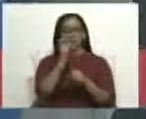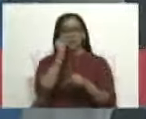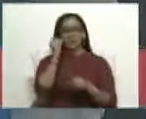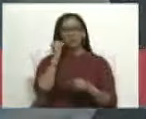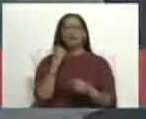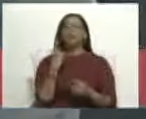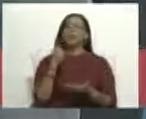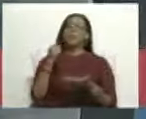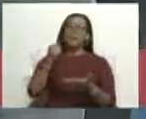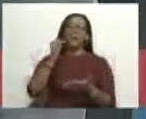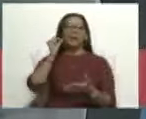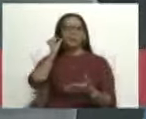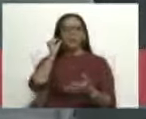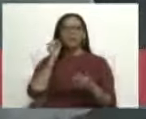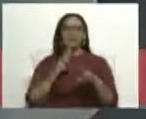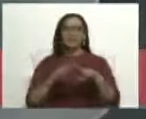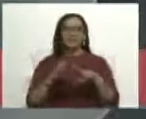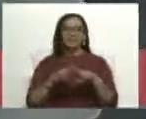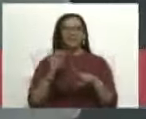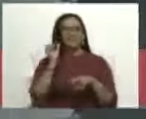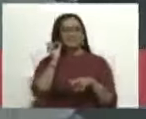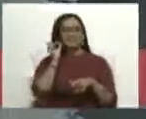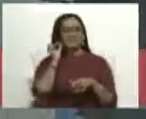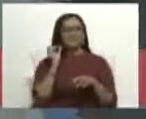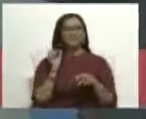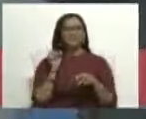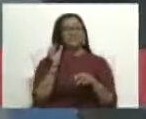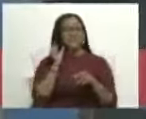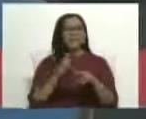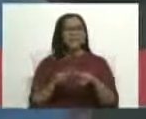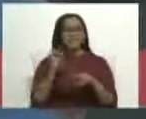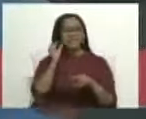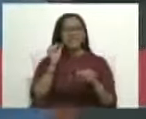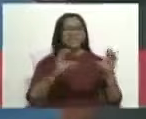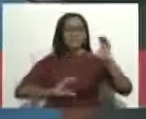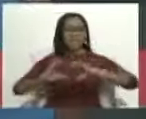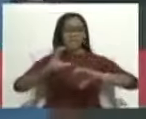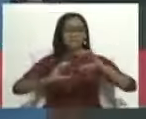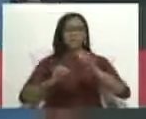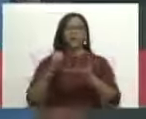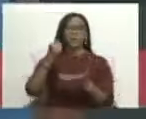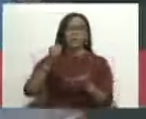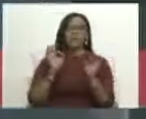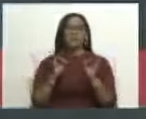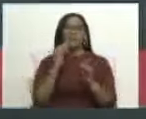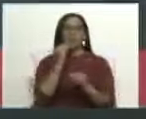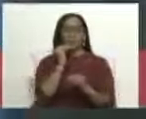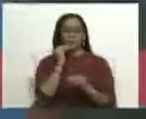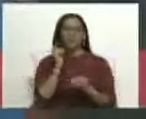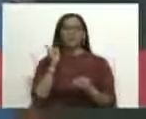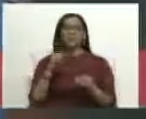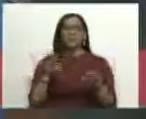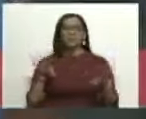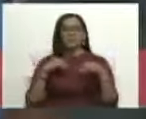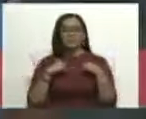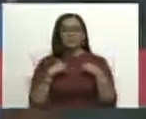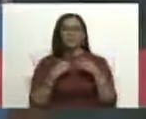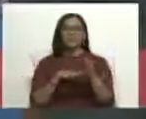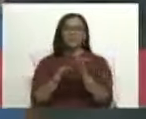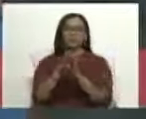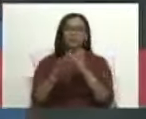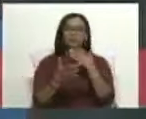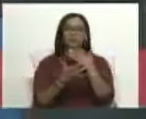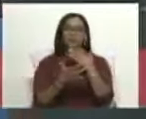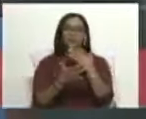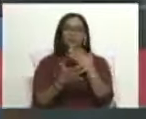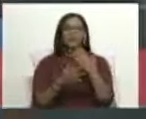premio especial a la mujer y a la niña y a la niña en la ciencia, un premio especial a la juventud. Además se reconoce el desarrollo tecnológico por